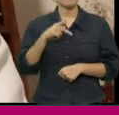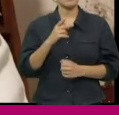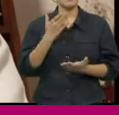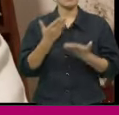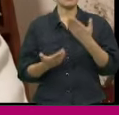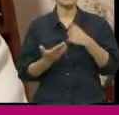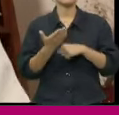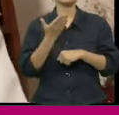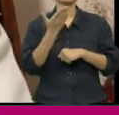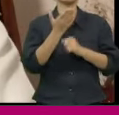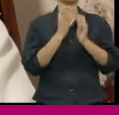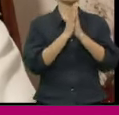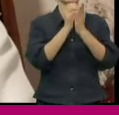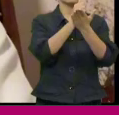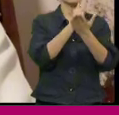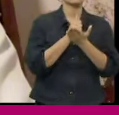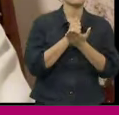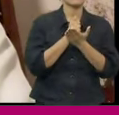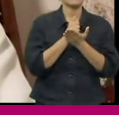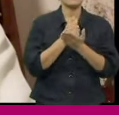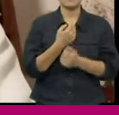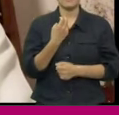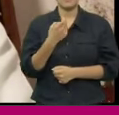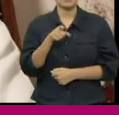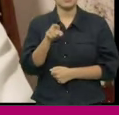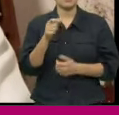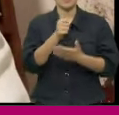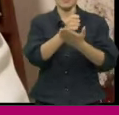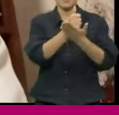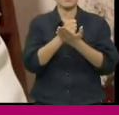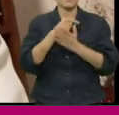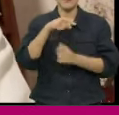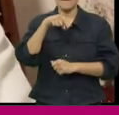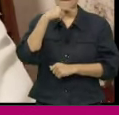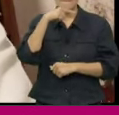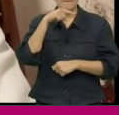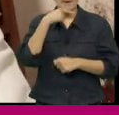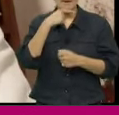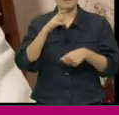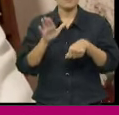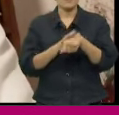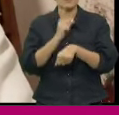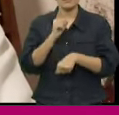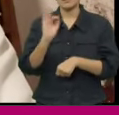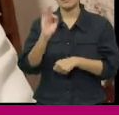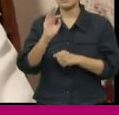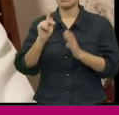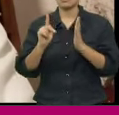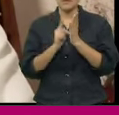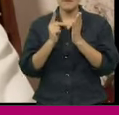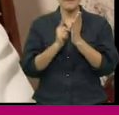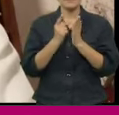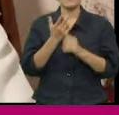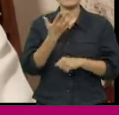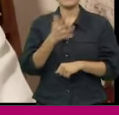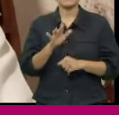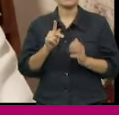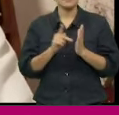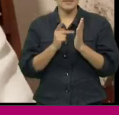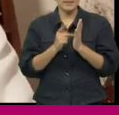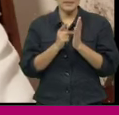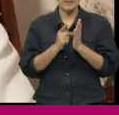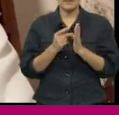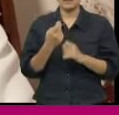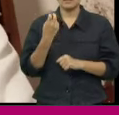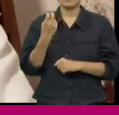auxilio a estas alturas, además un auxilio que es necio, porque por más que recuenten, ya podrían recontar 10 veces que van a seguir perdiendo el